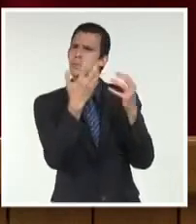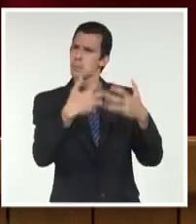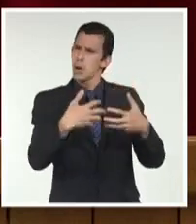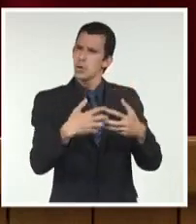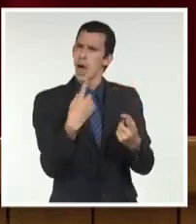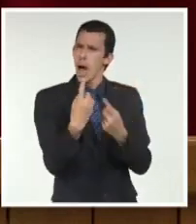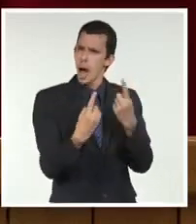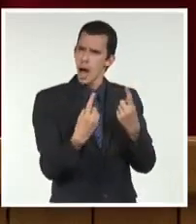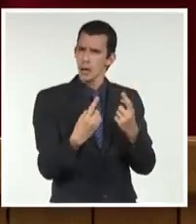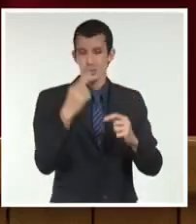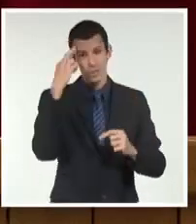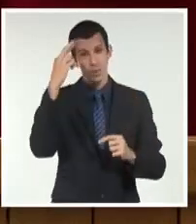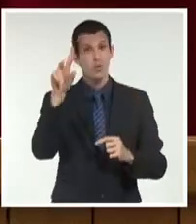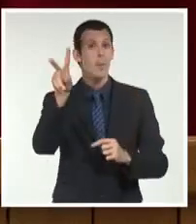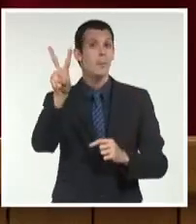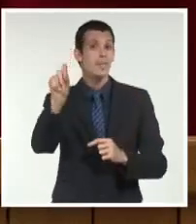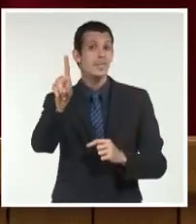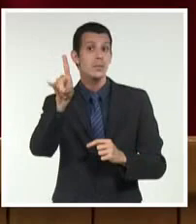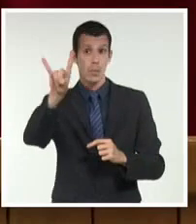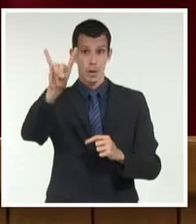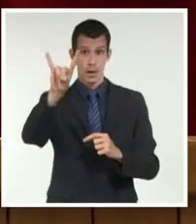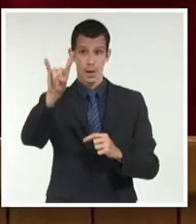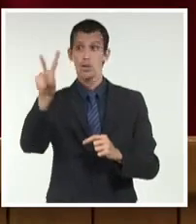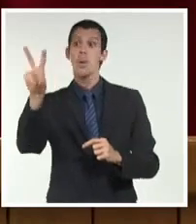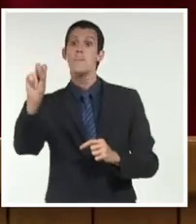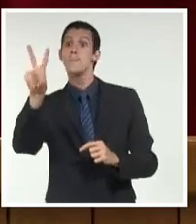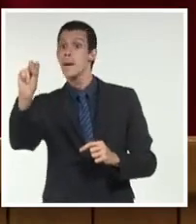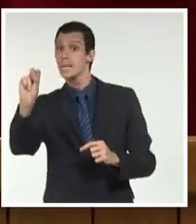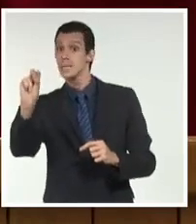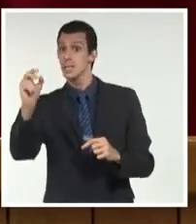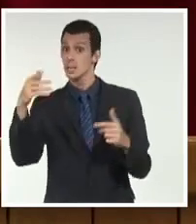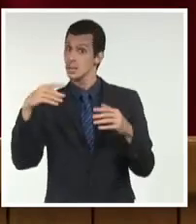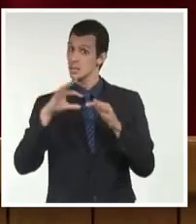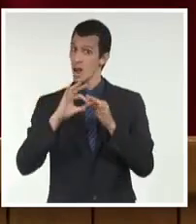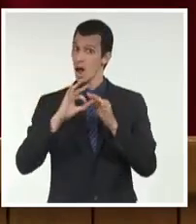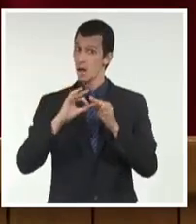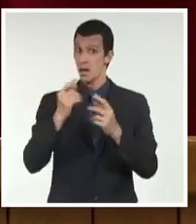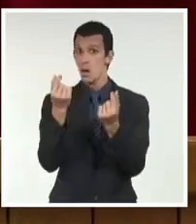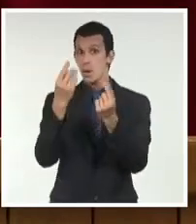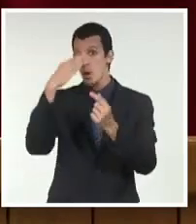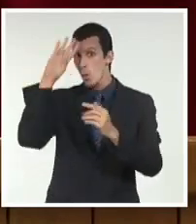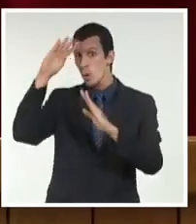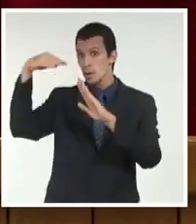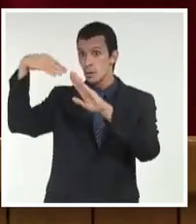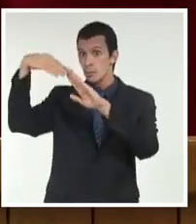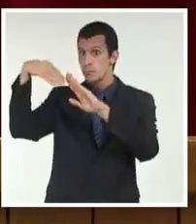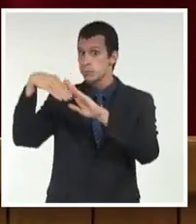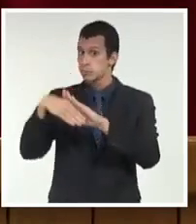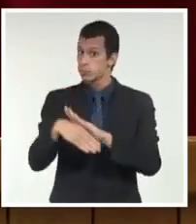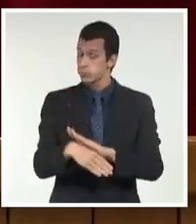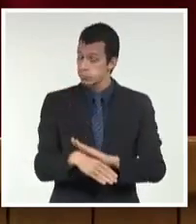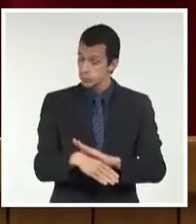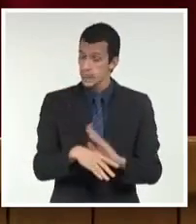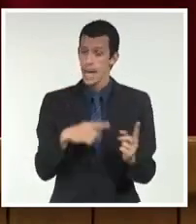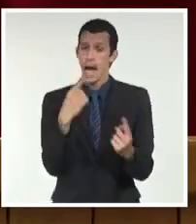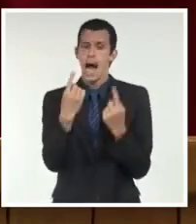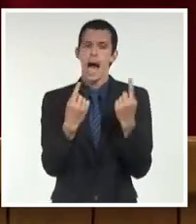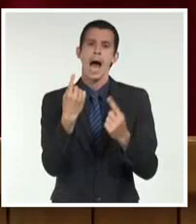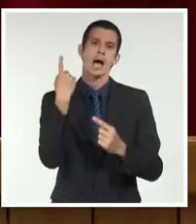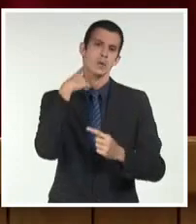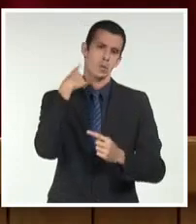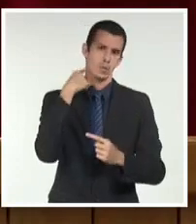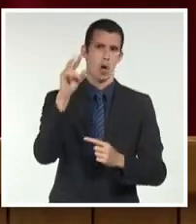2020. No obstante, los niveles de actividad son aún inferiores a los que habíamos alcanzado en los años previos a la